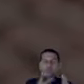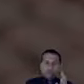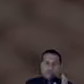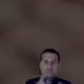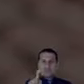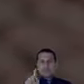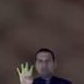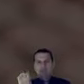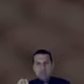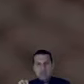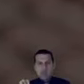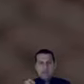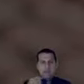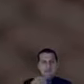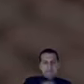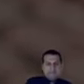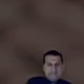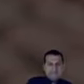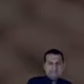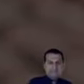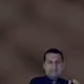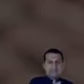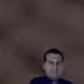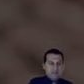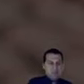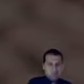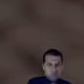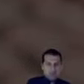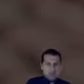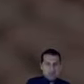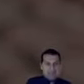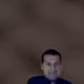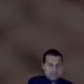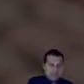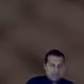20.711 millones, que ponen fin a este proceso